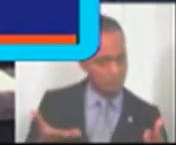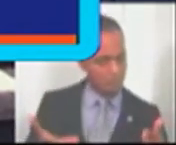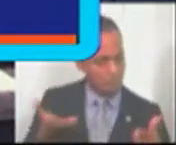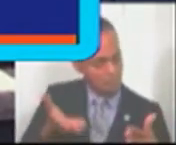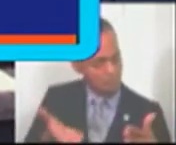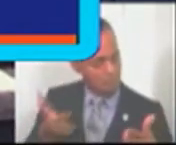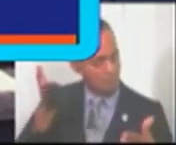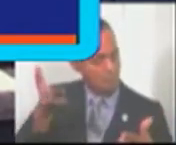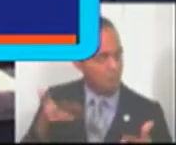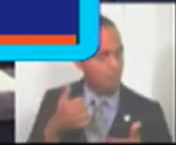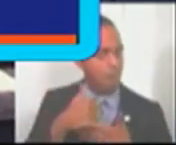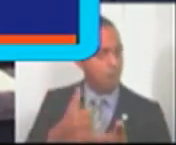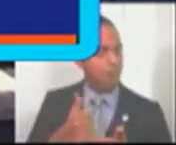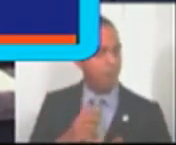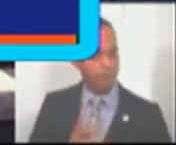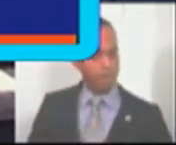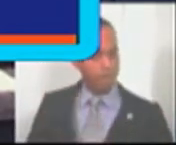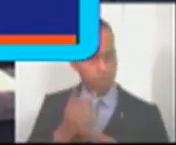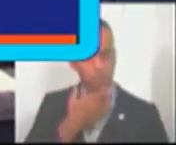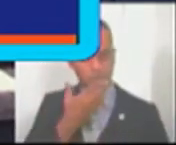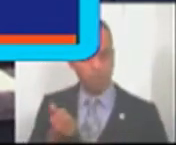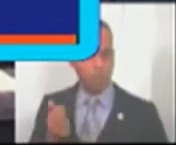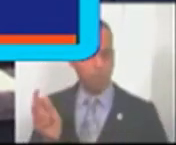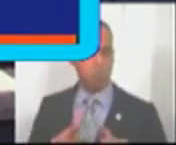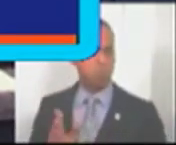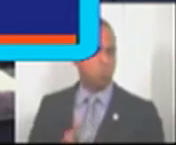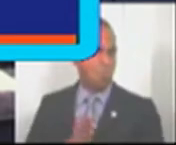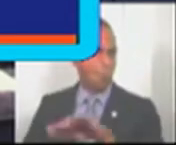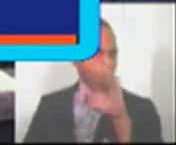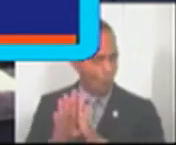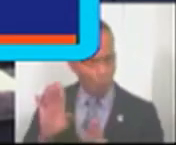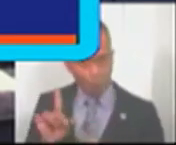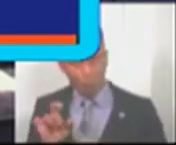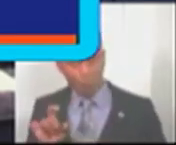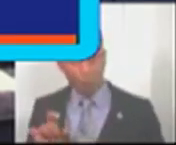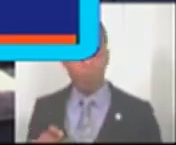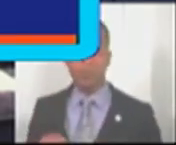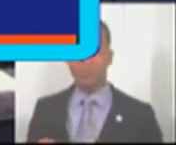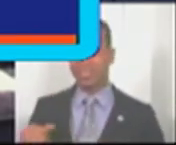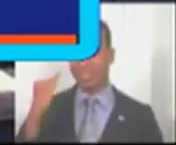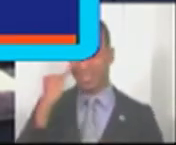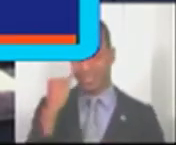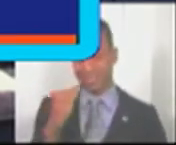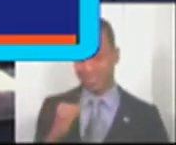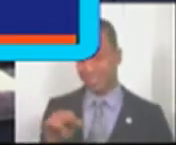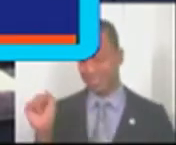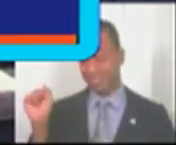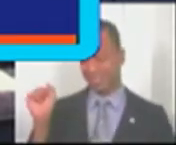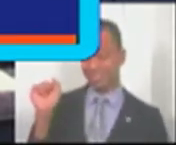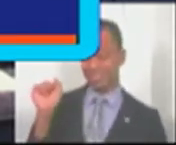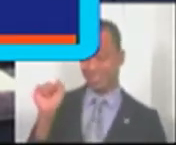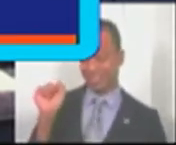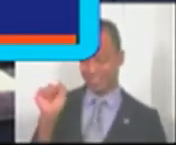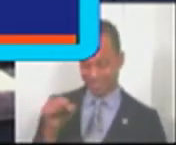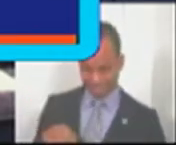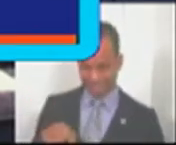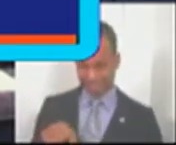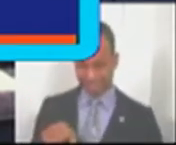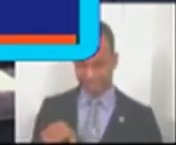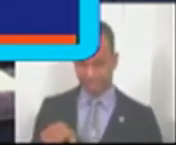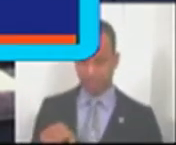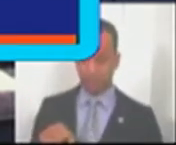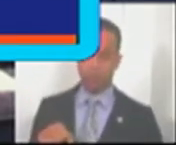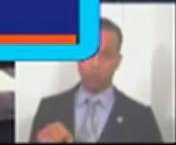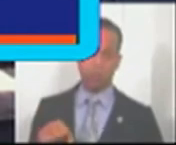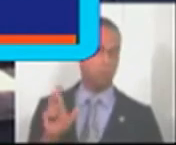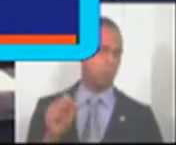las condiciones de vida de mis conciudadanos. Si la respuesta es sí, lo único